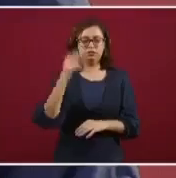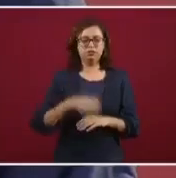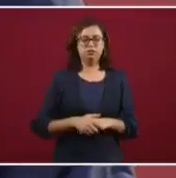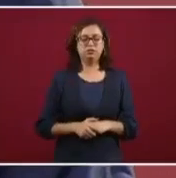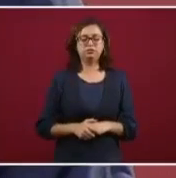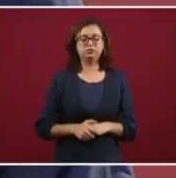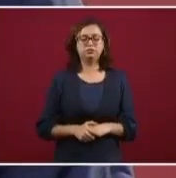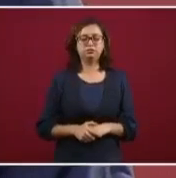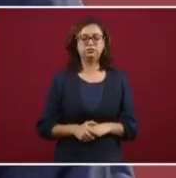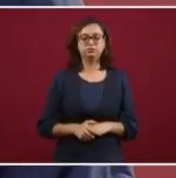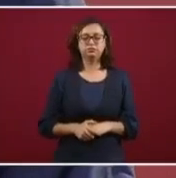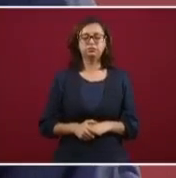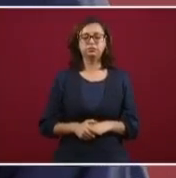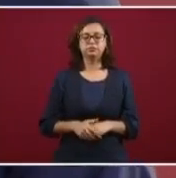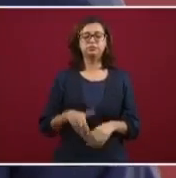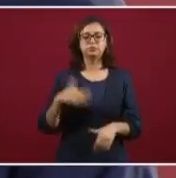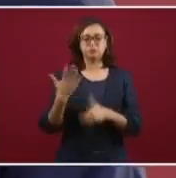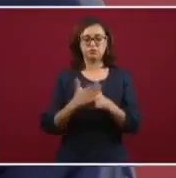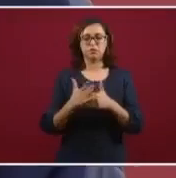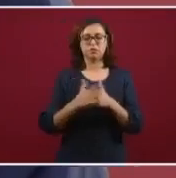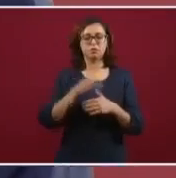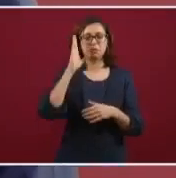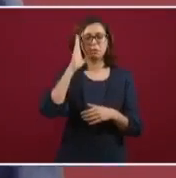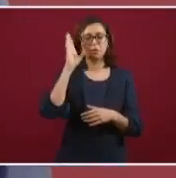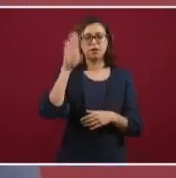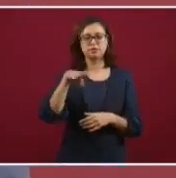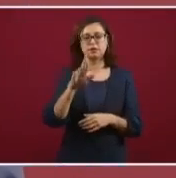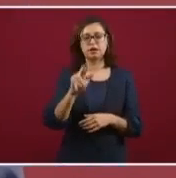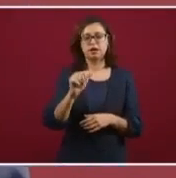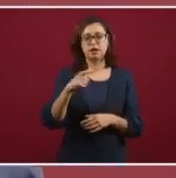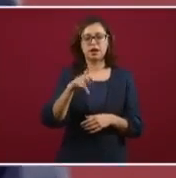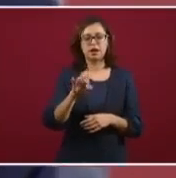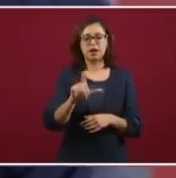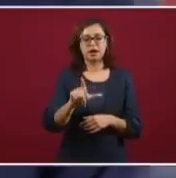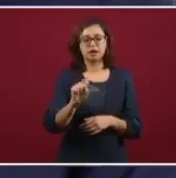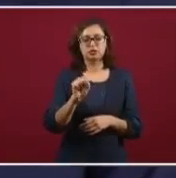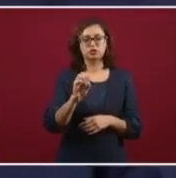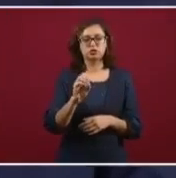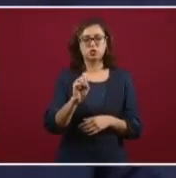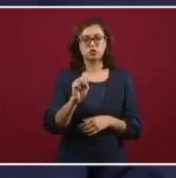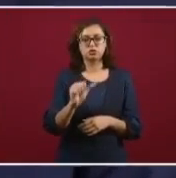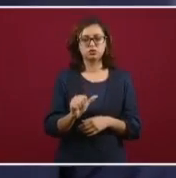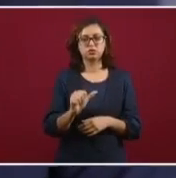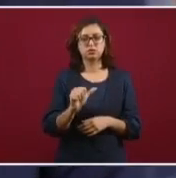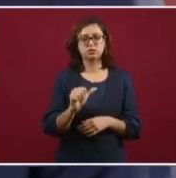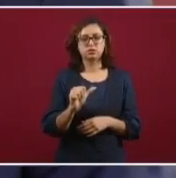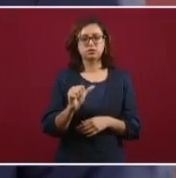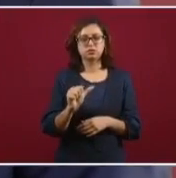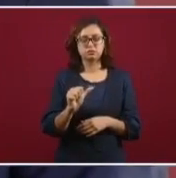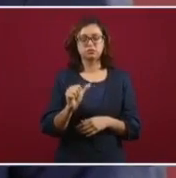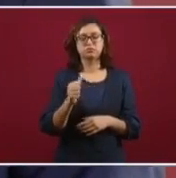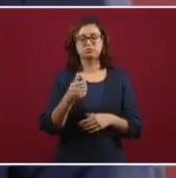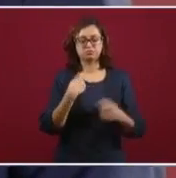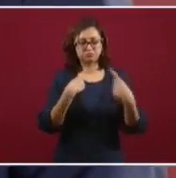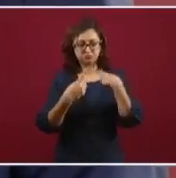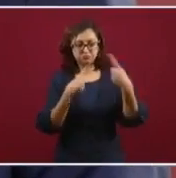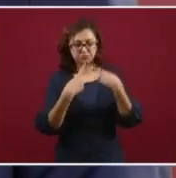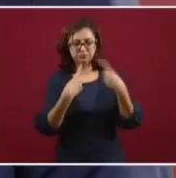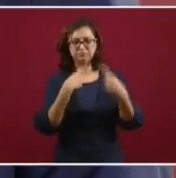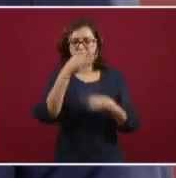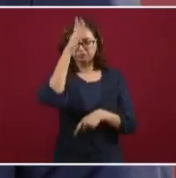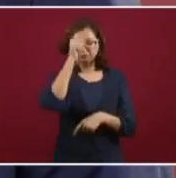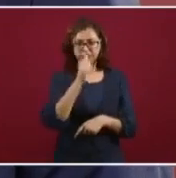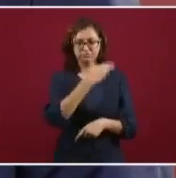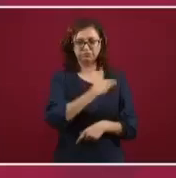a pedirle a la maestra Raquel Sosa que se ponga de acuerdo con